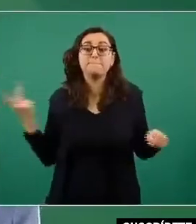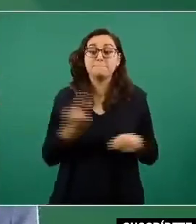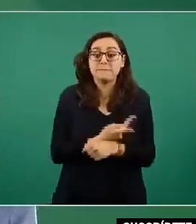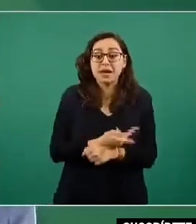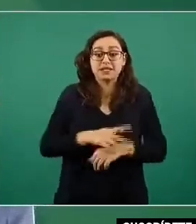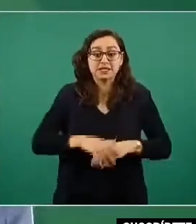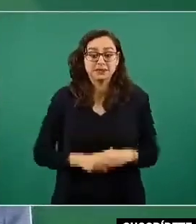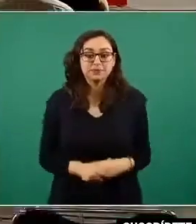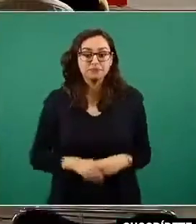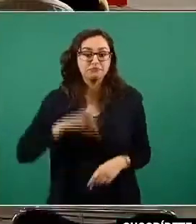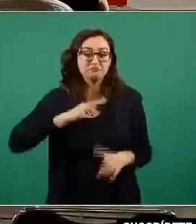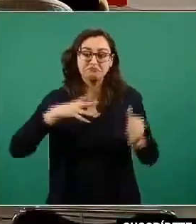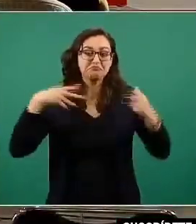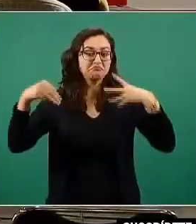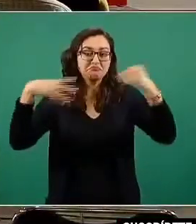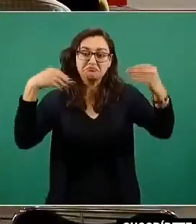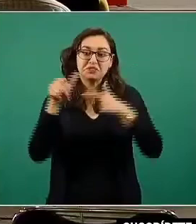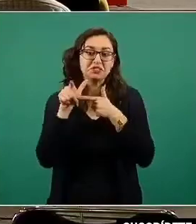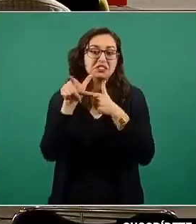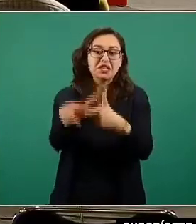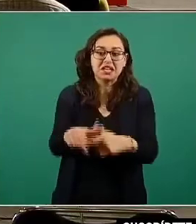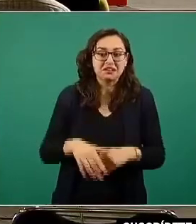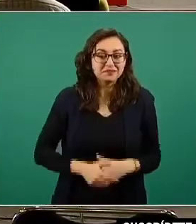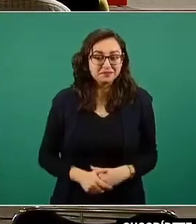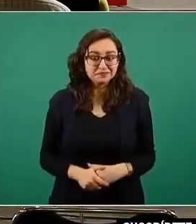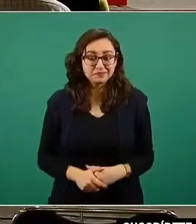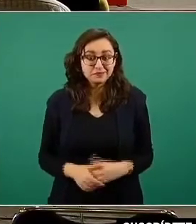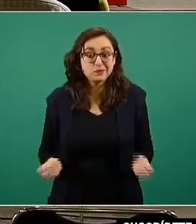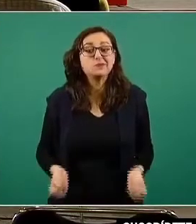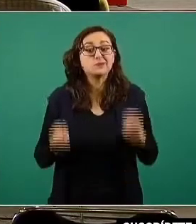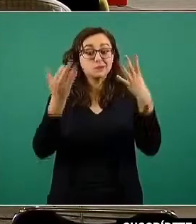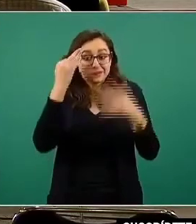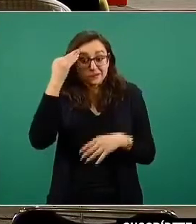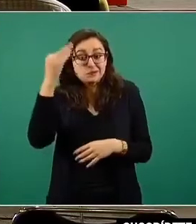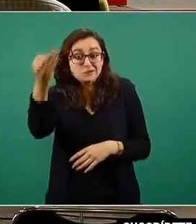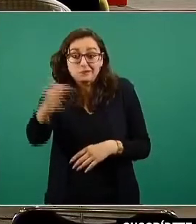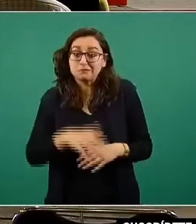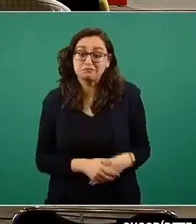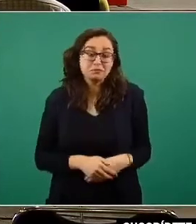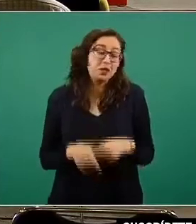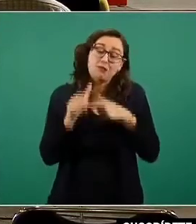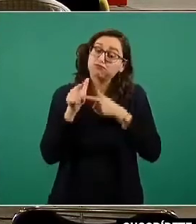entonces la epidemia seguirá activa en esos países. ¿Cuánto tiempo? No se